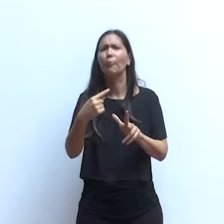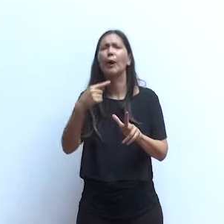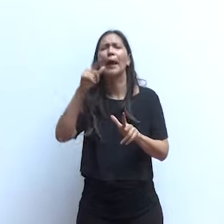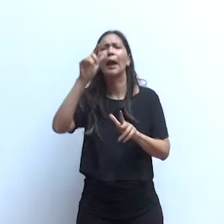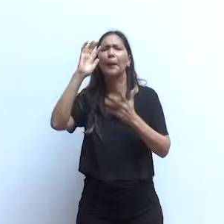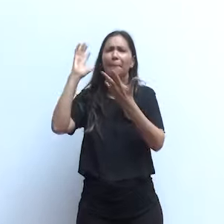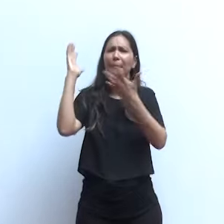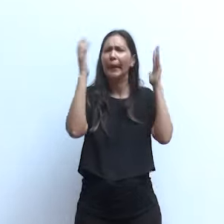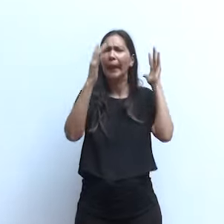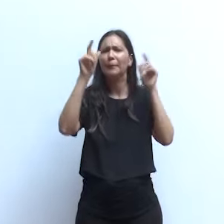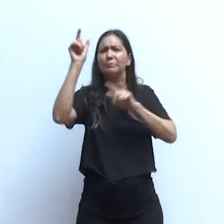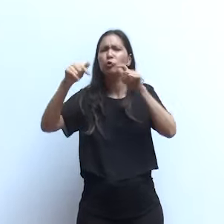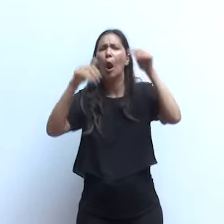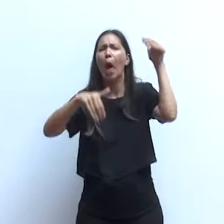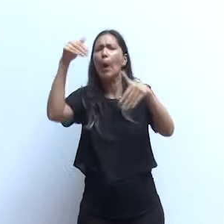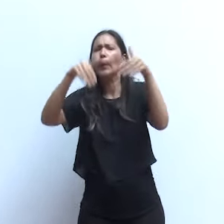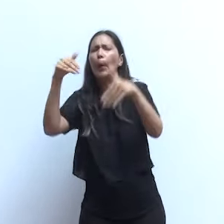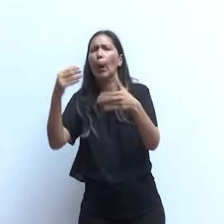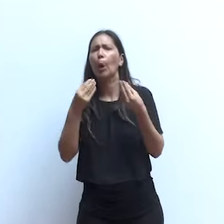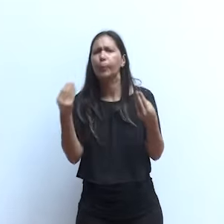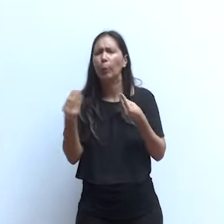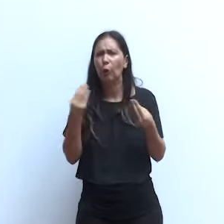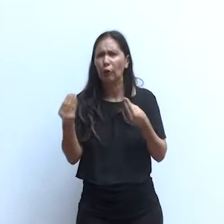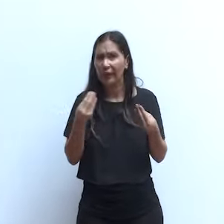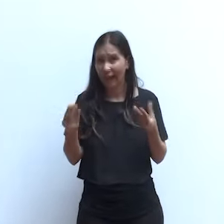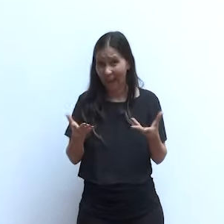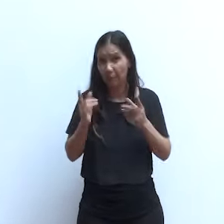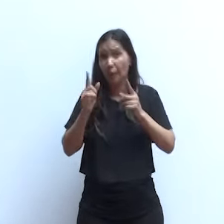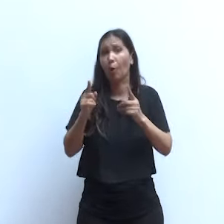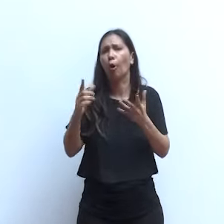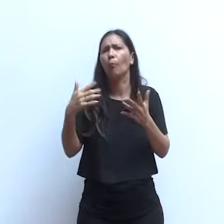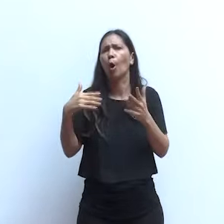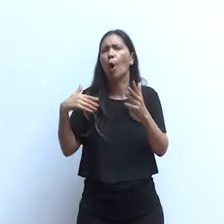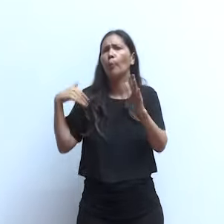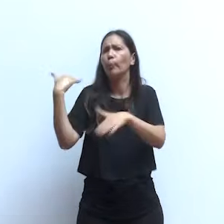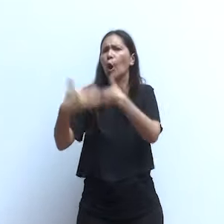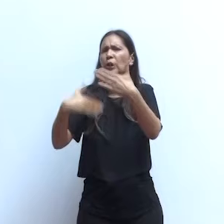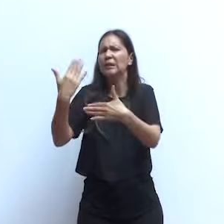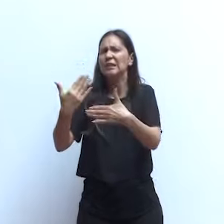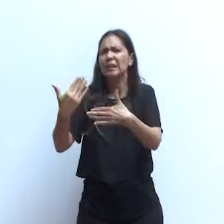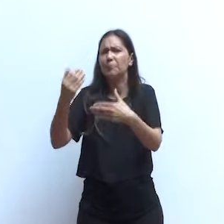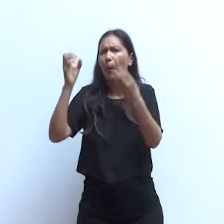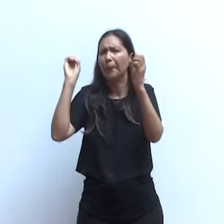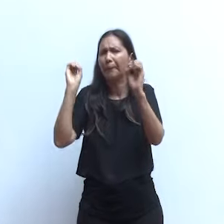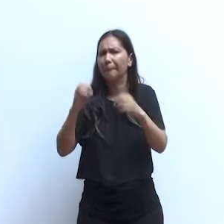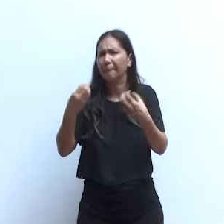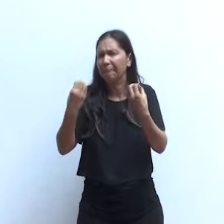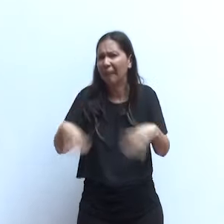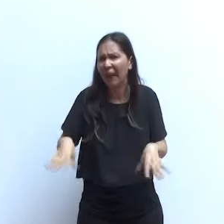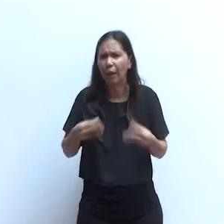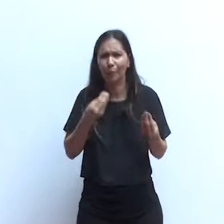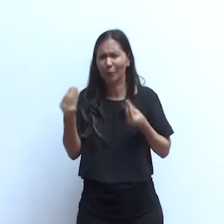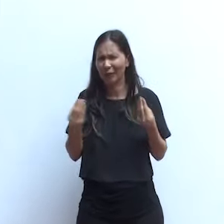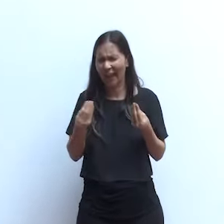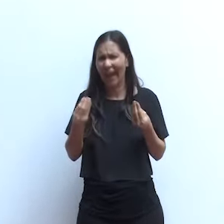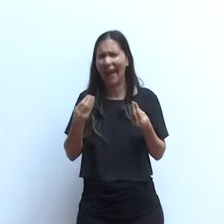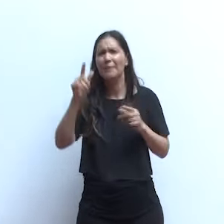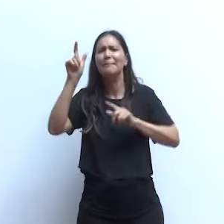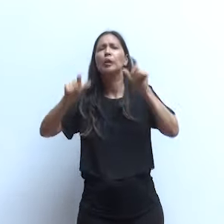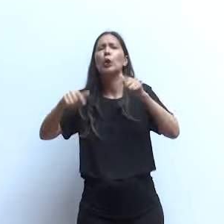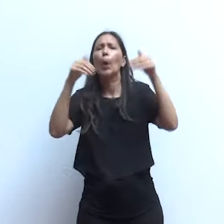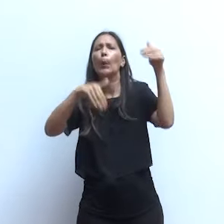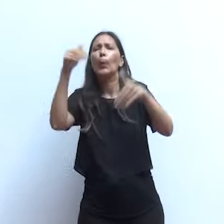ley no que es como decir por qué el progresismo perdió esos votos no De qué está hecho el voto de mi ley